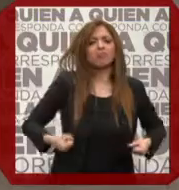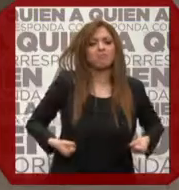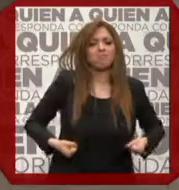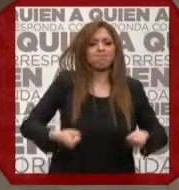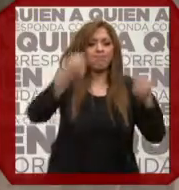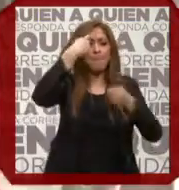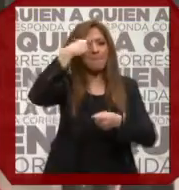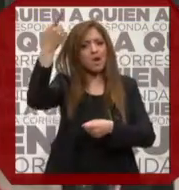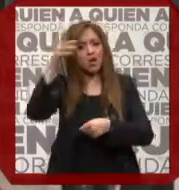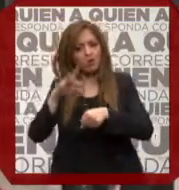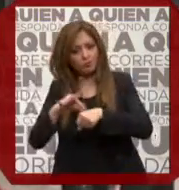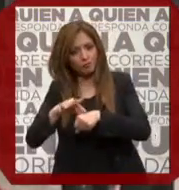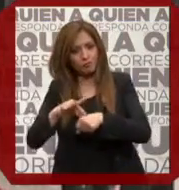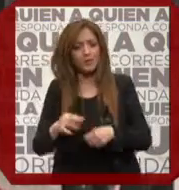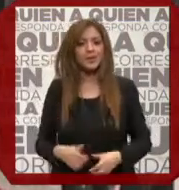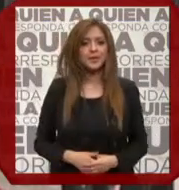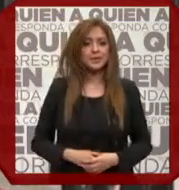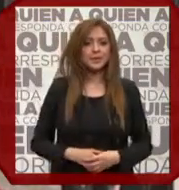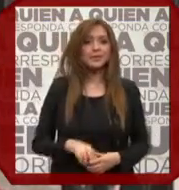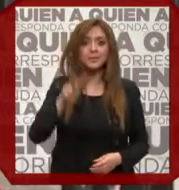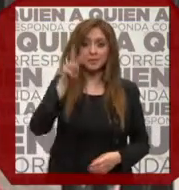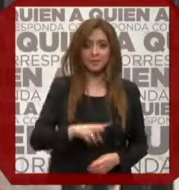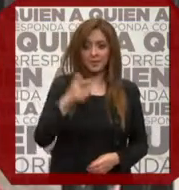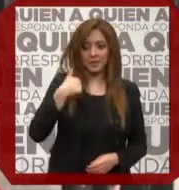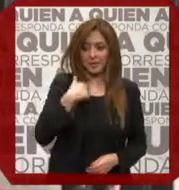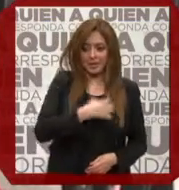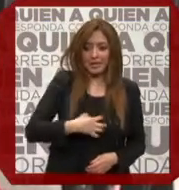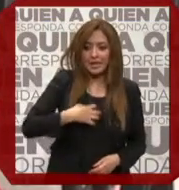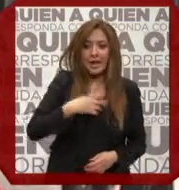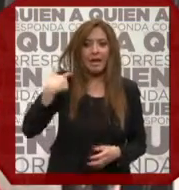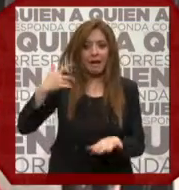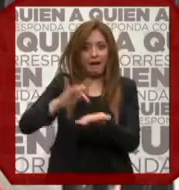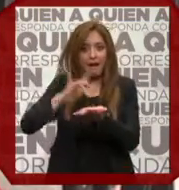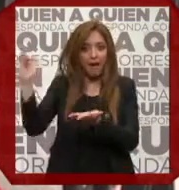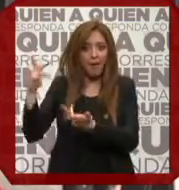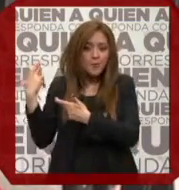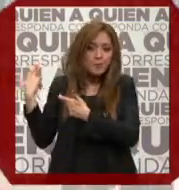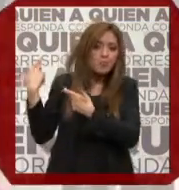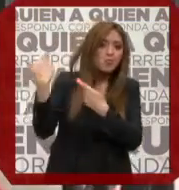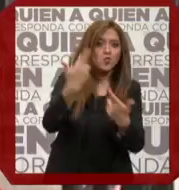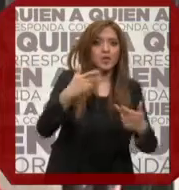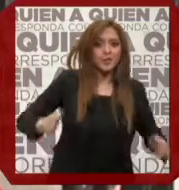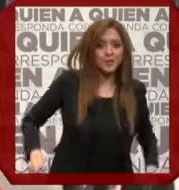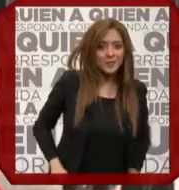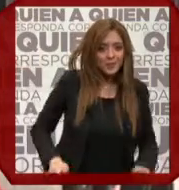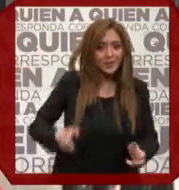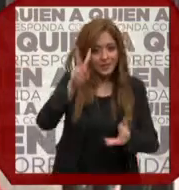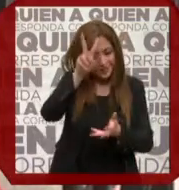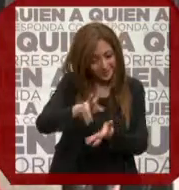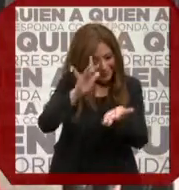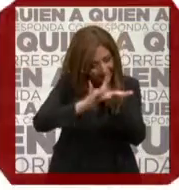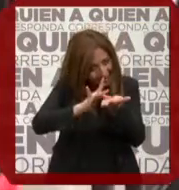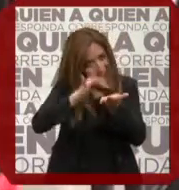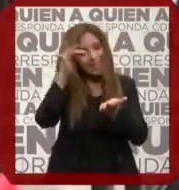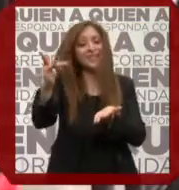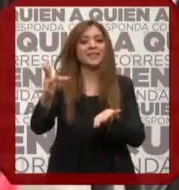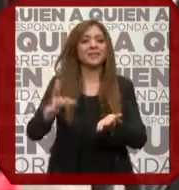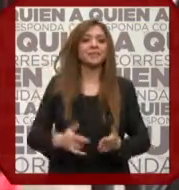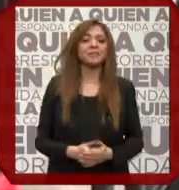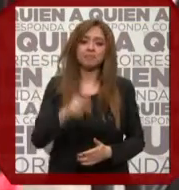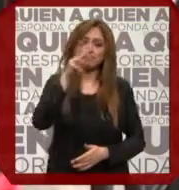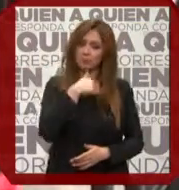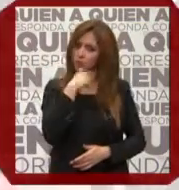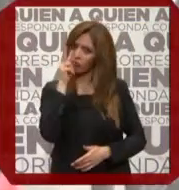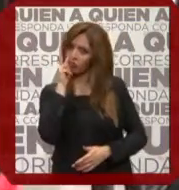citas médicas. Muy contenta, muy agradecida estoy por la silla y la andadera que trajeron. Gracias, les doy muchas gracias. Ya más alegre,